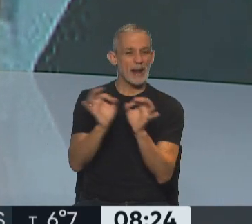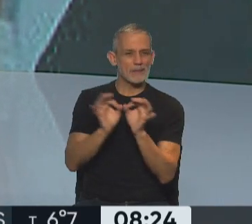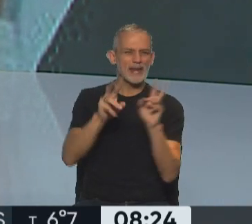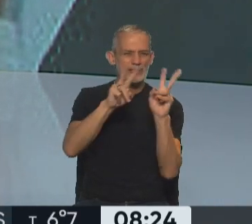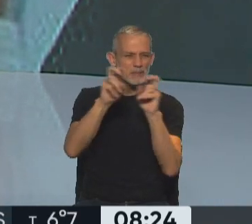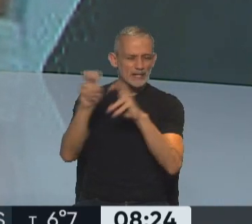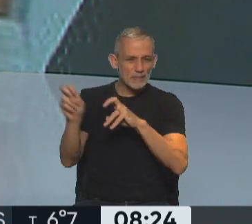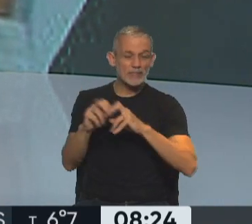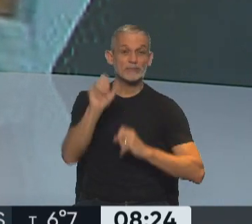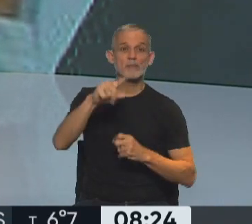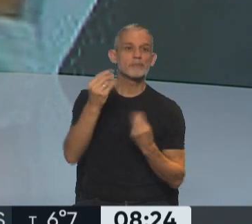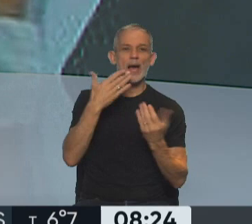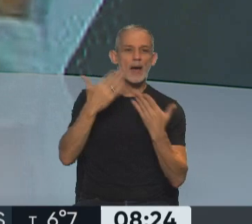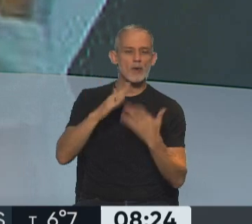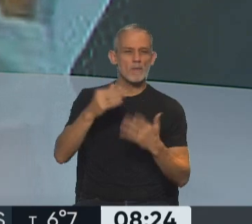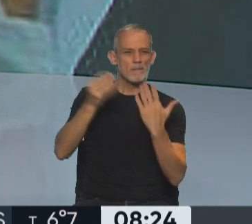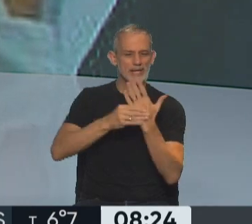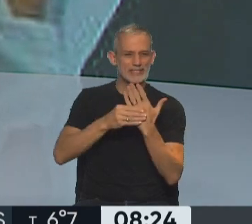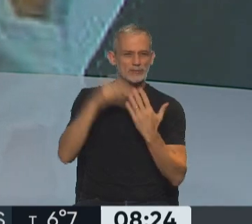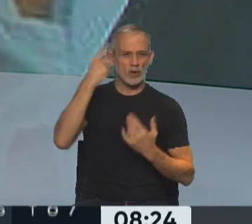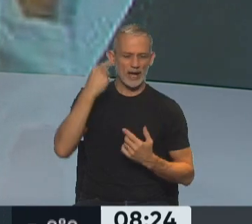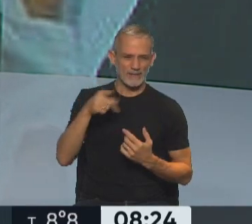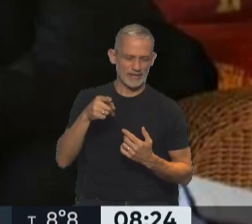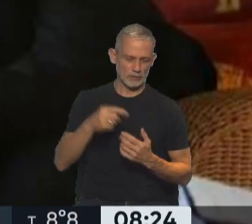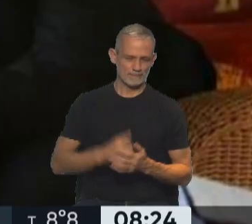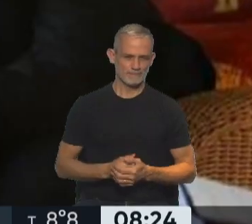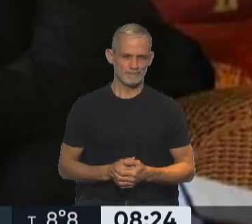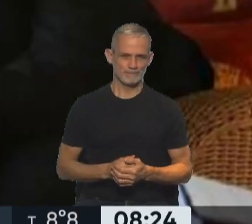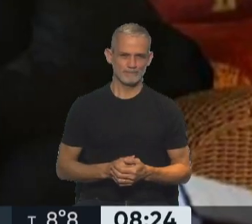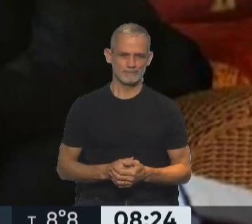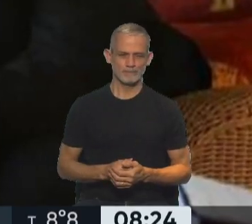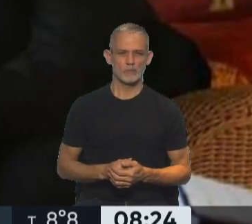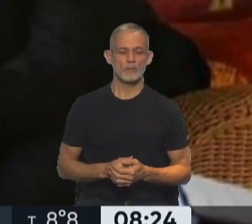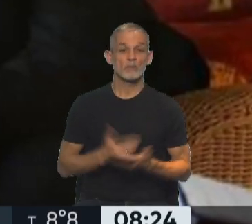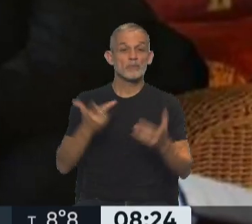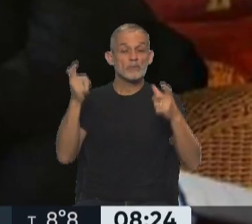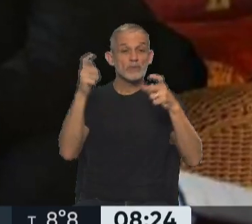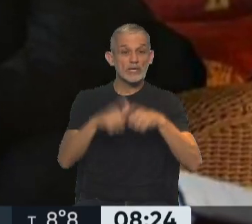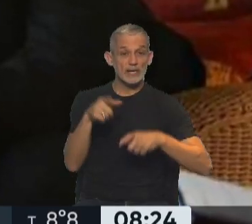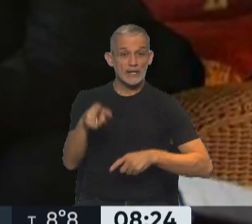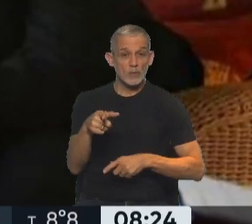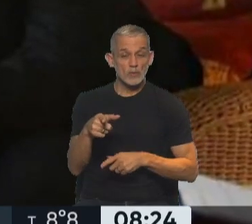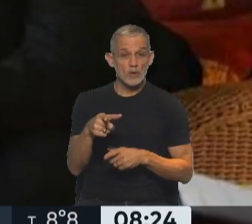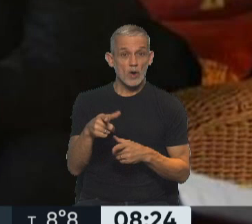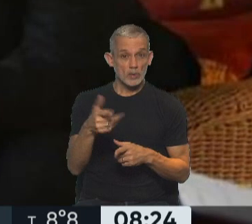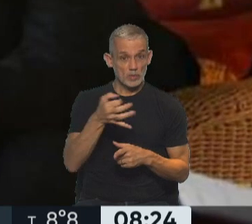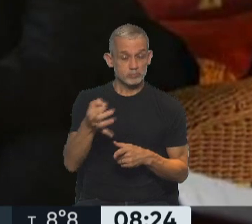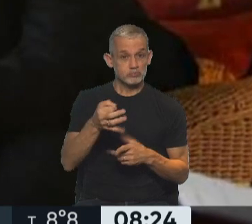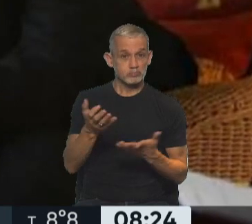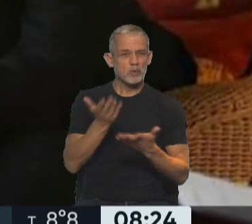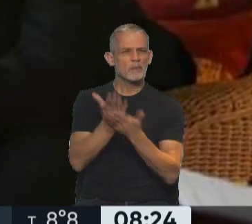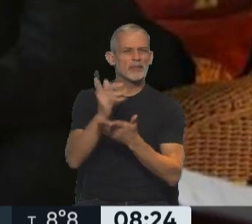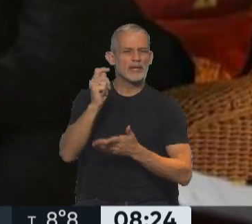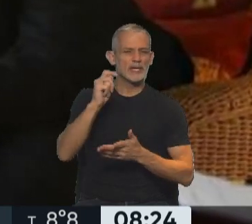algunos de los temas de los que habló el canciller de santiago cafiero por una reunión que efectivamente la pide